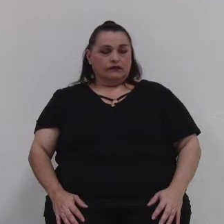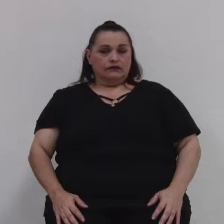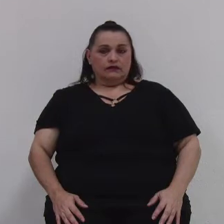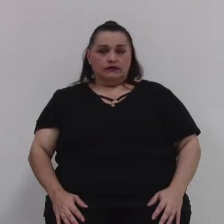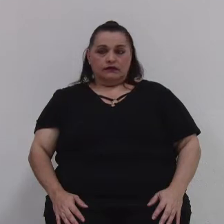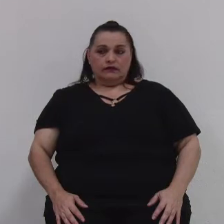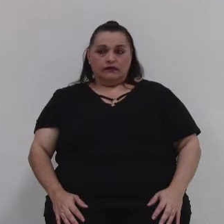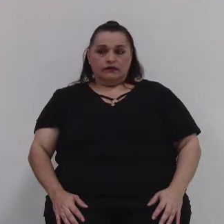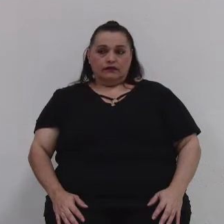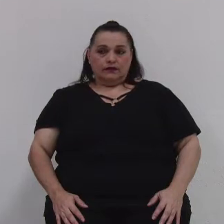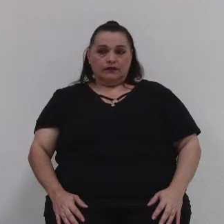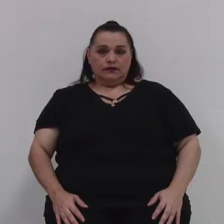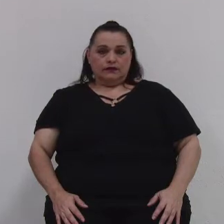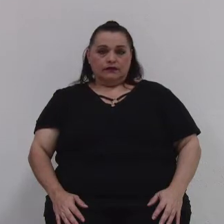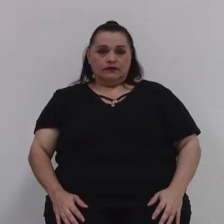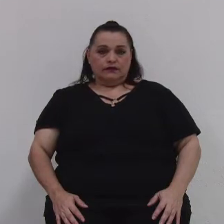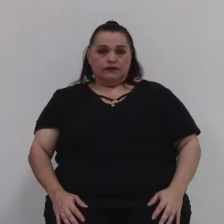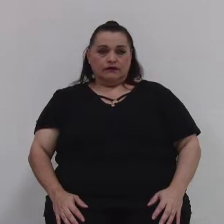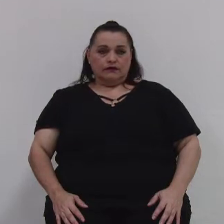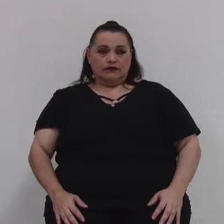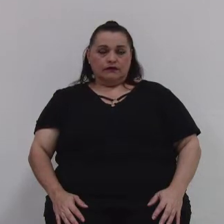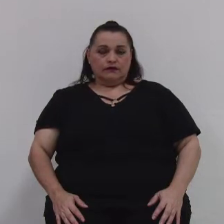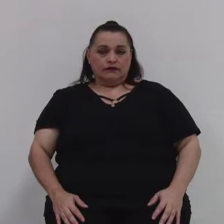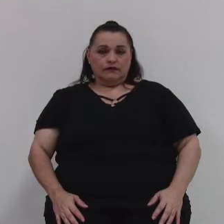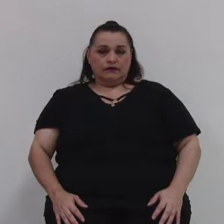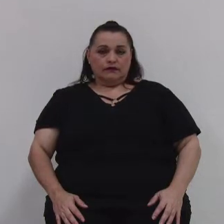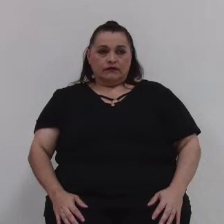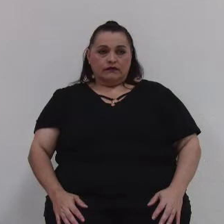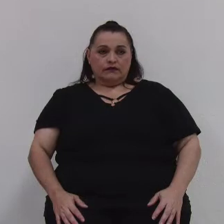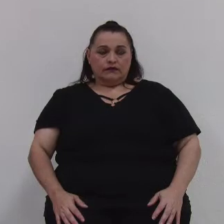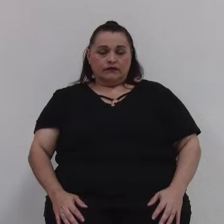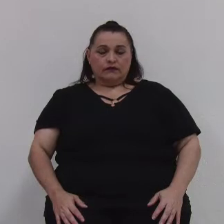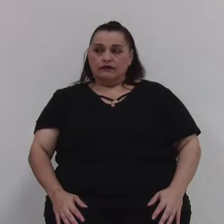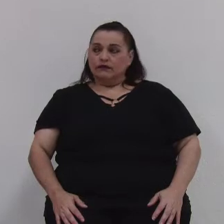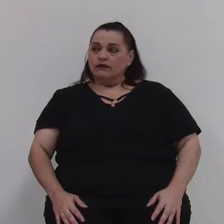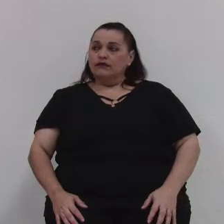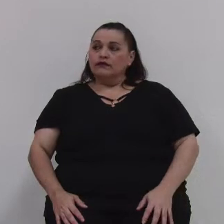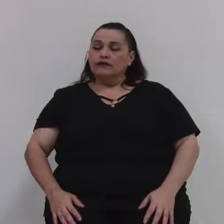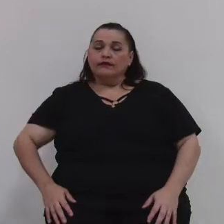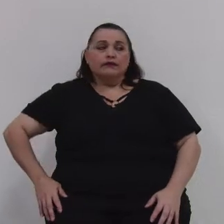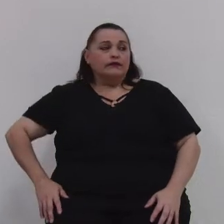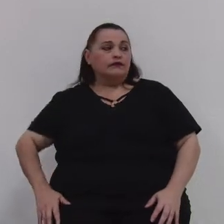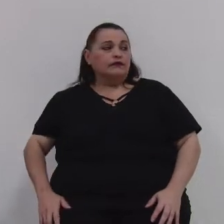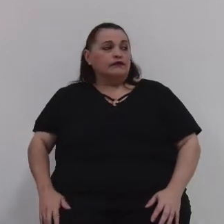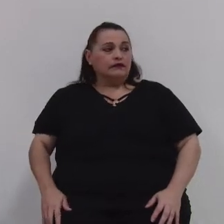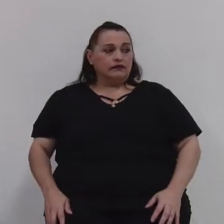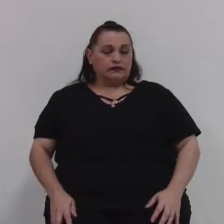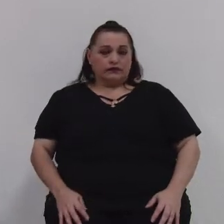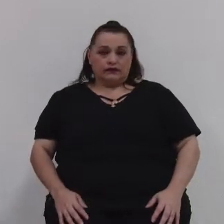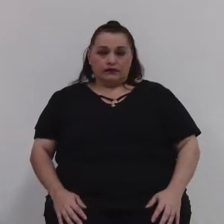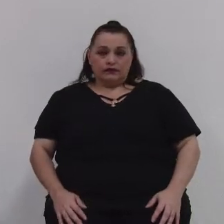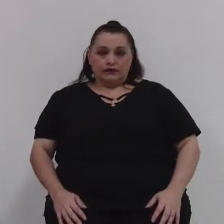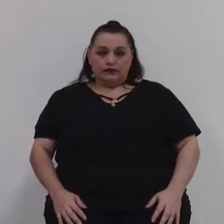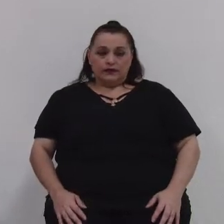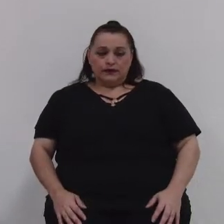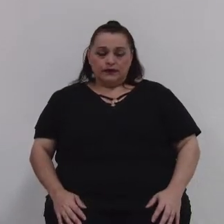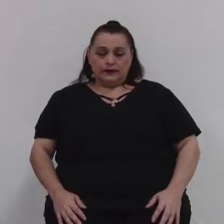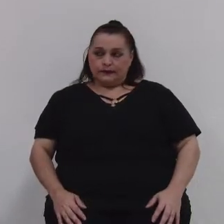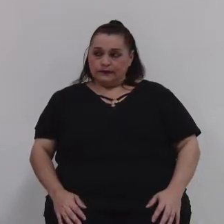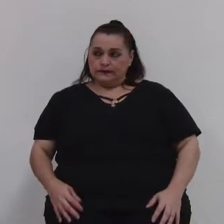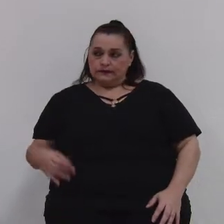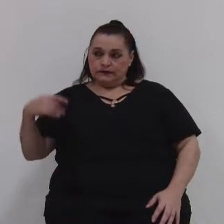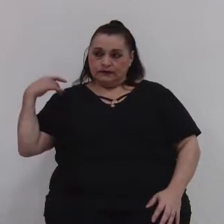materia obligatoria en todas nuestras universidades, en el sistema educativo en general. ¿Cómo es posible, por ejemplo, que